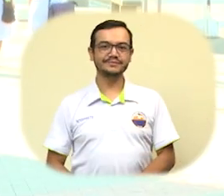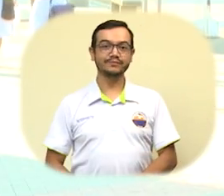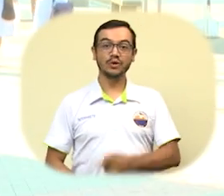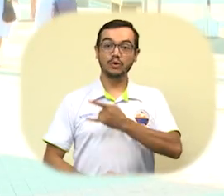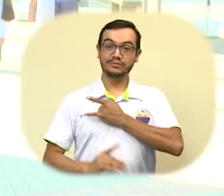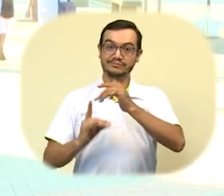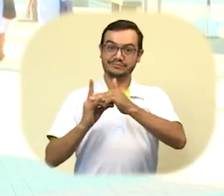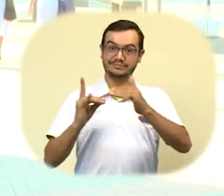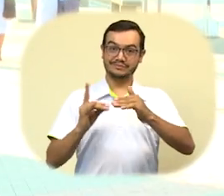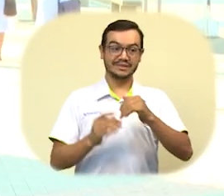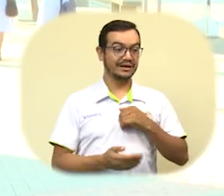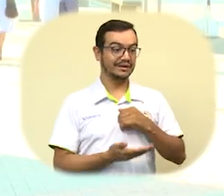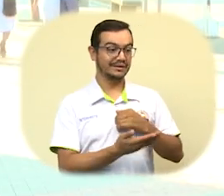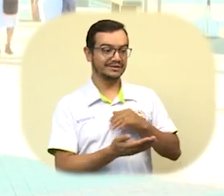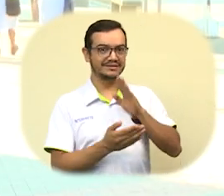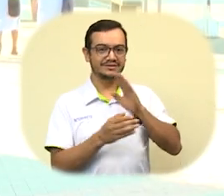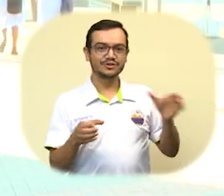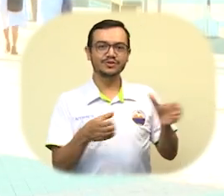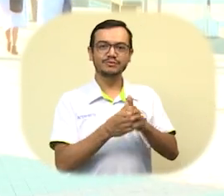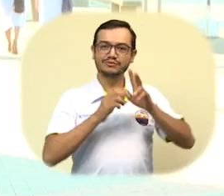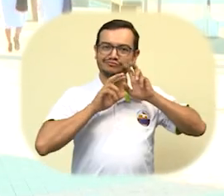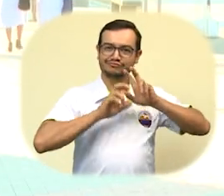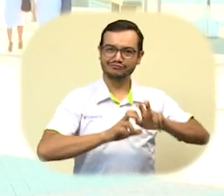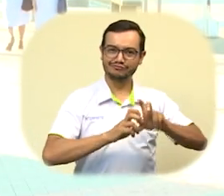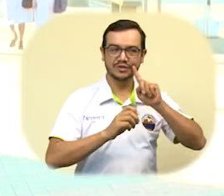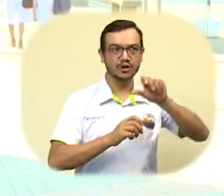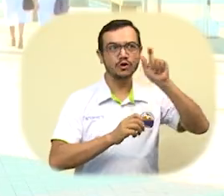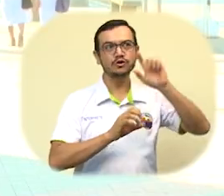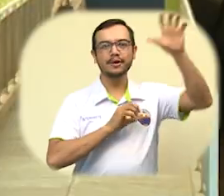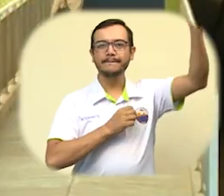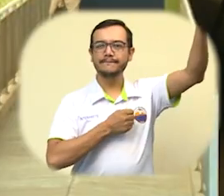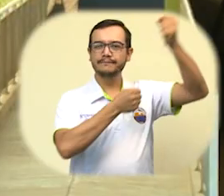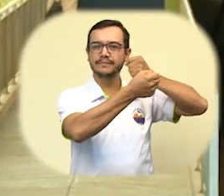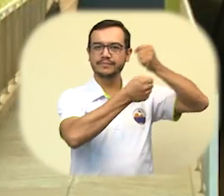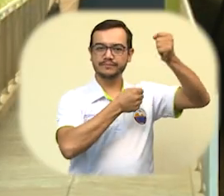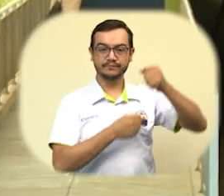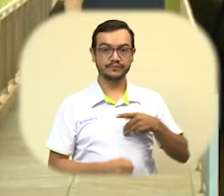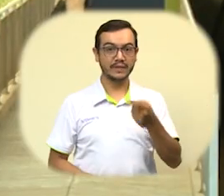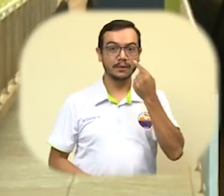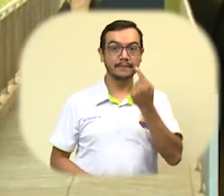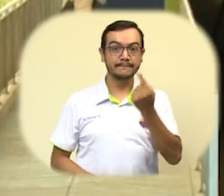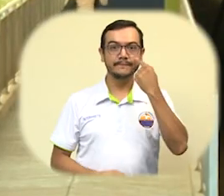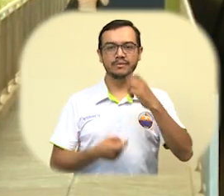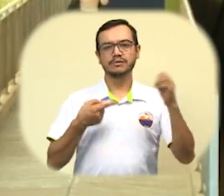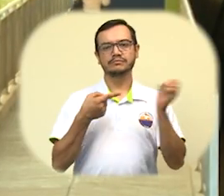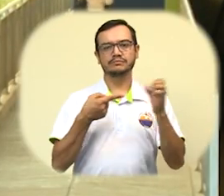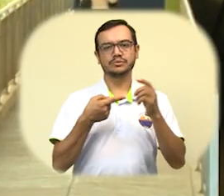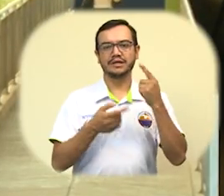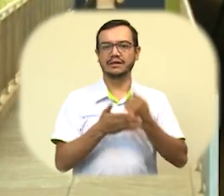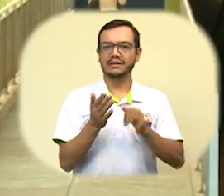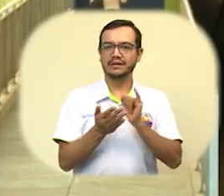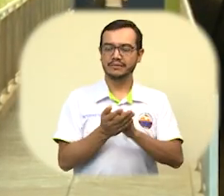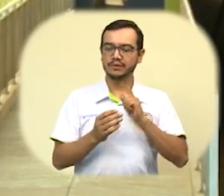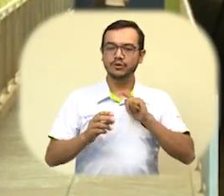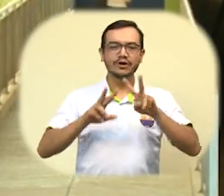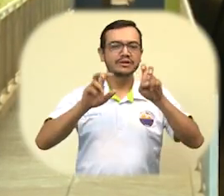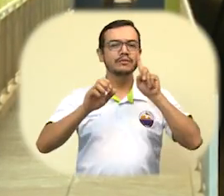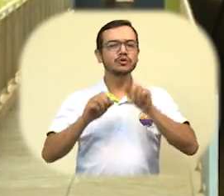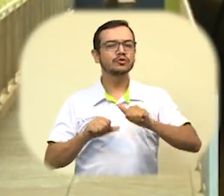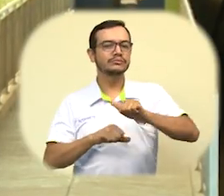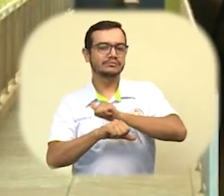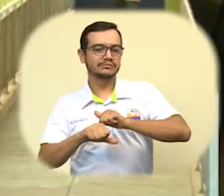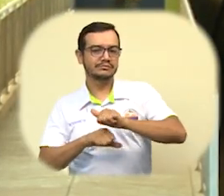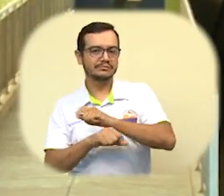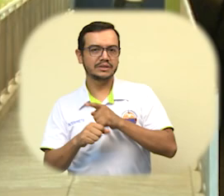La Universidad del Magdalena encabezó el diálogo sobre investigación traslacional. Este encuentro se llevó a cabo mediante el primer simposio internacional en